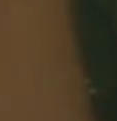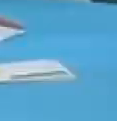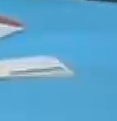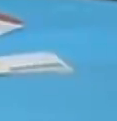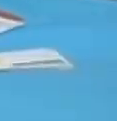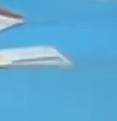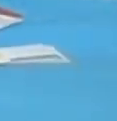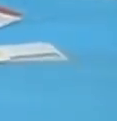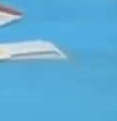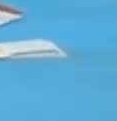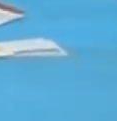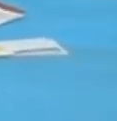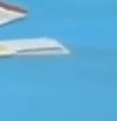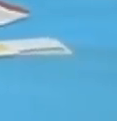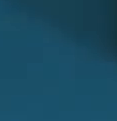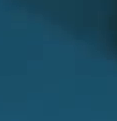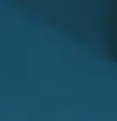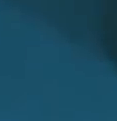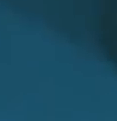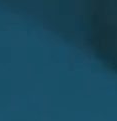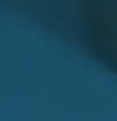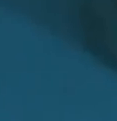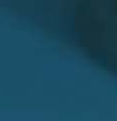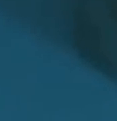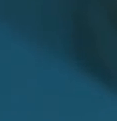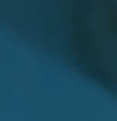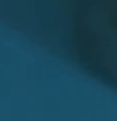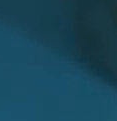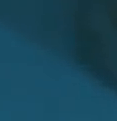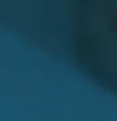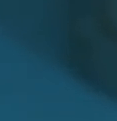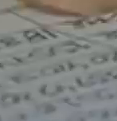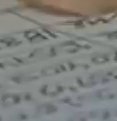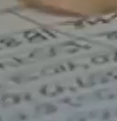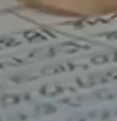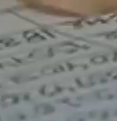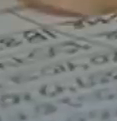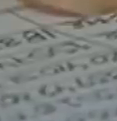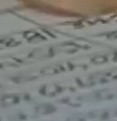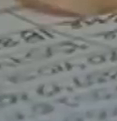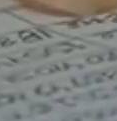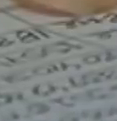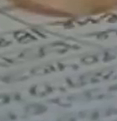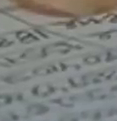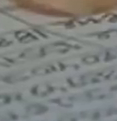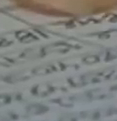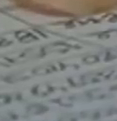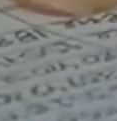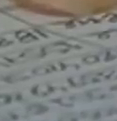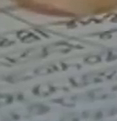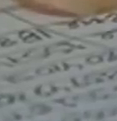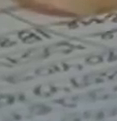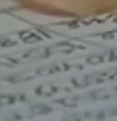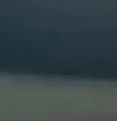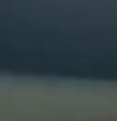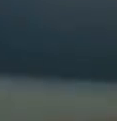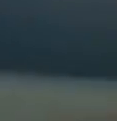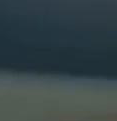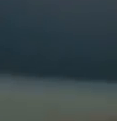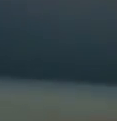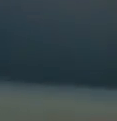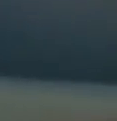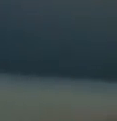nuestros hermanos venezolanos porque somos hermanos todos. Ha sido bastante satisfactorio para todos los empleados y obreros que de